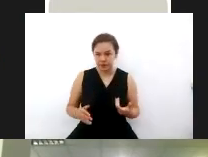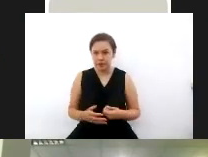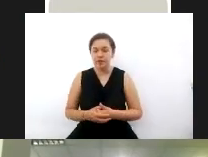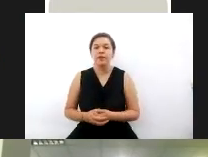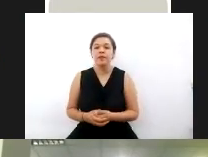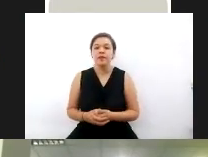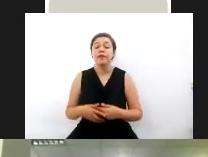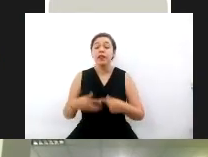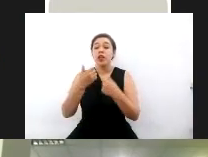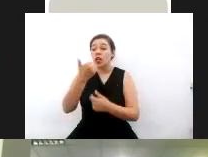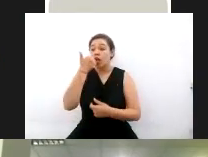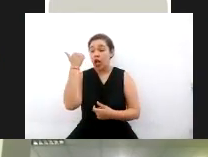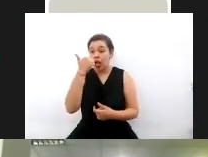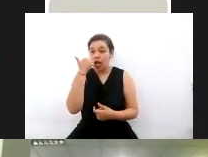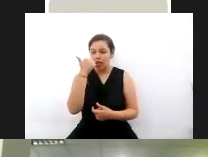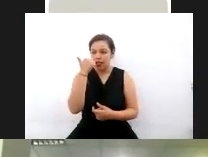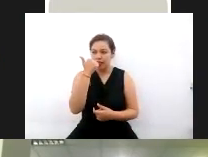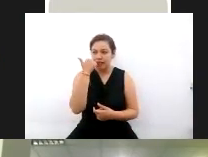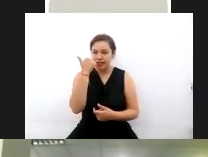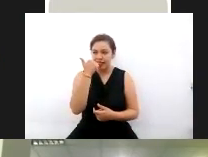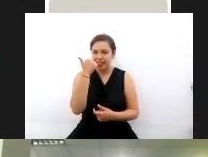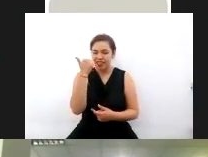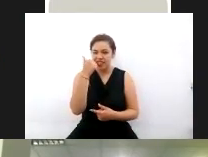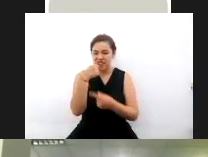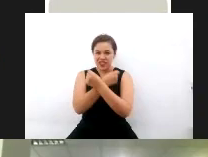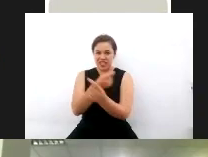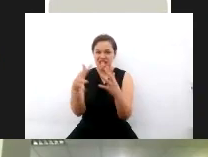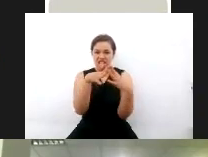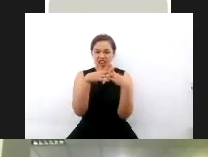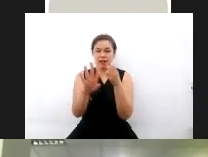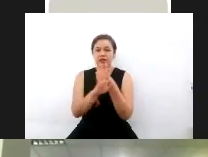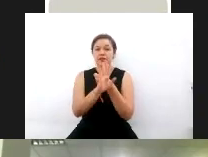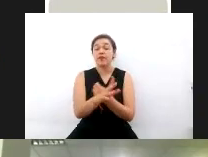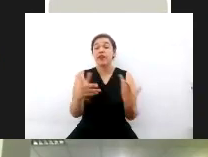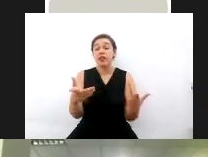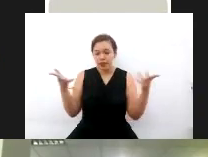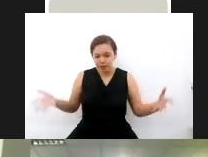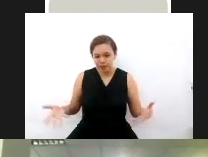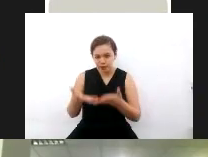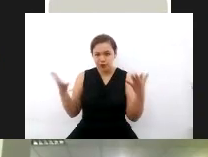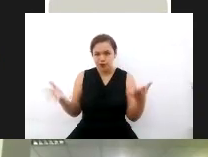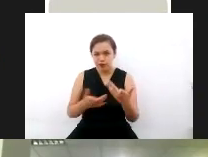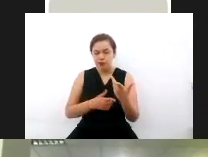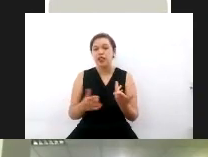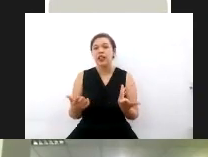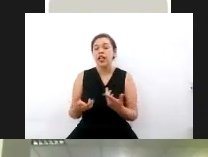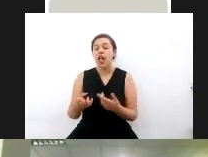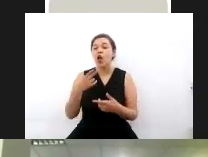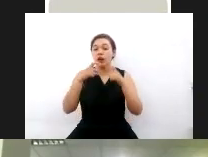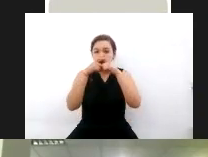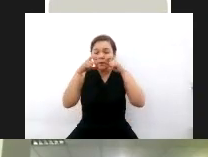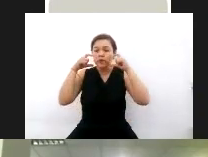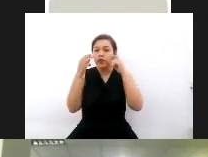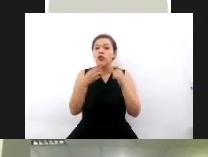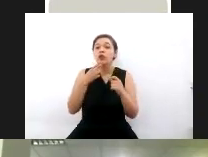los alumnos o distintos alumnos, y sí hay que promover continuamente el uso de cubrebocas y el